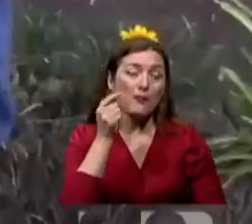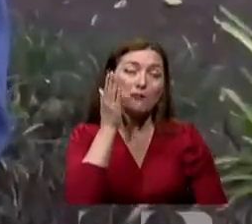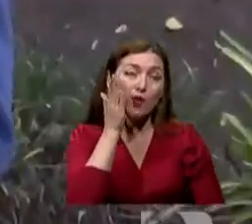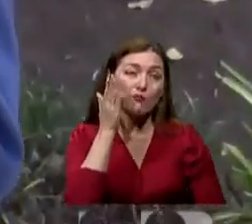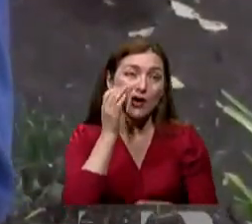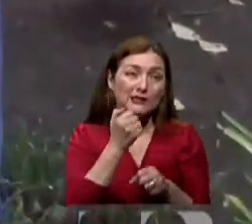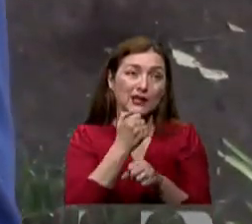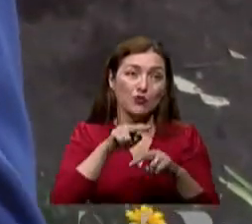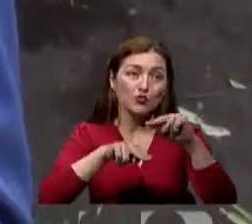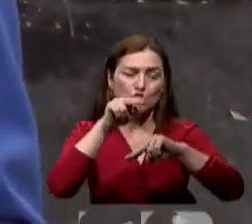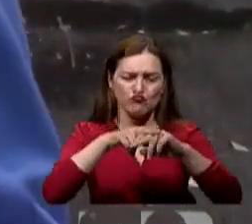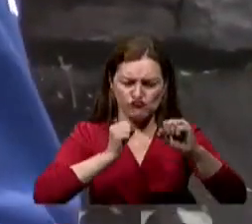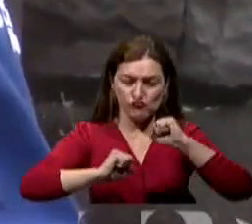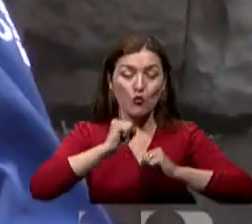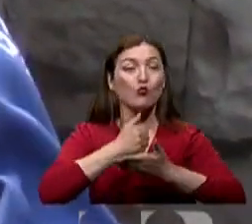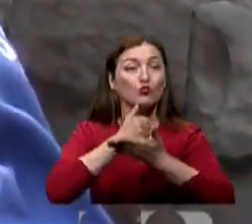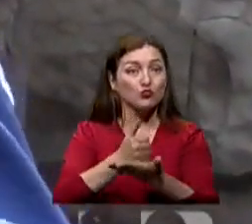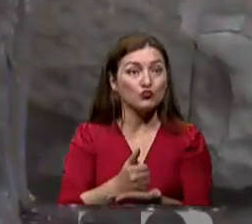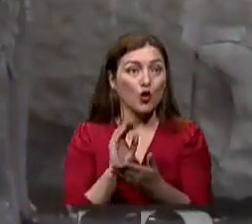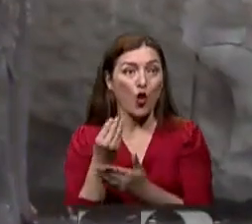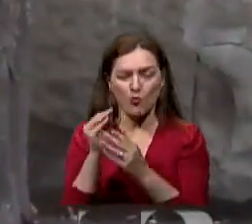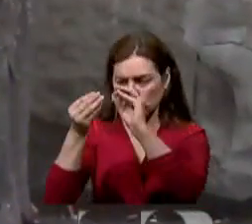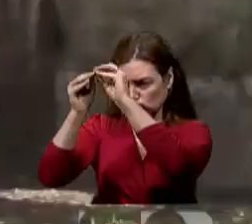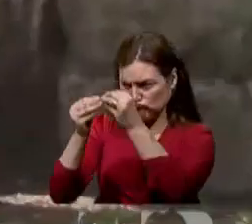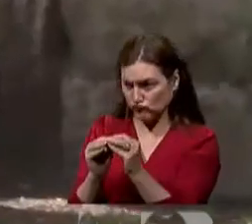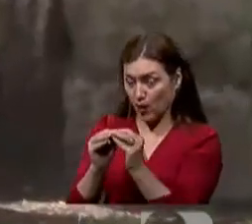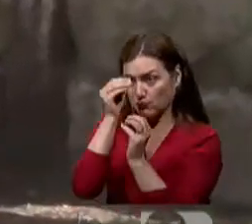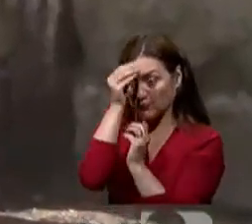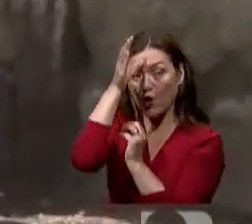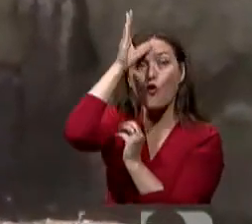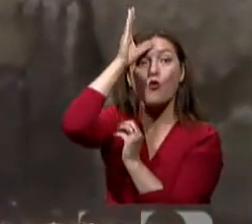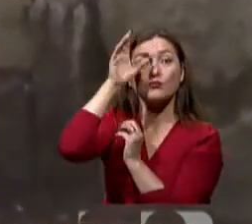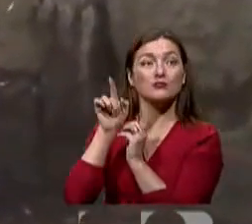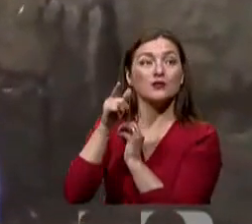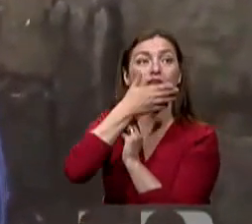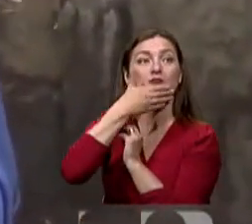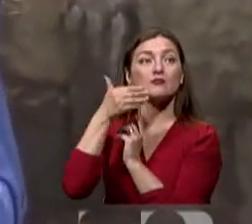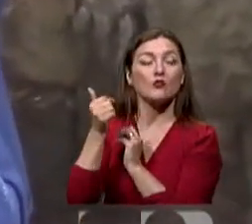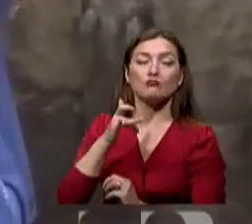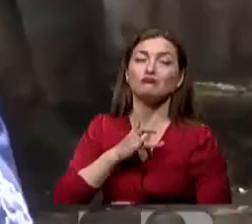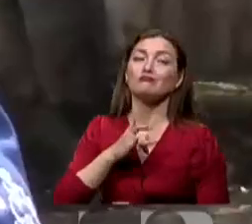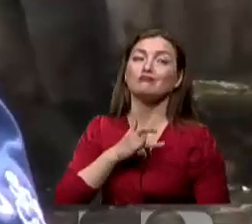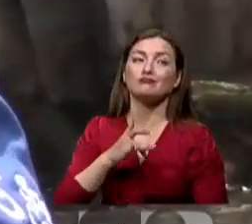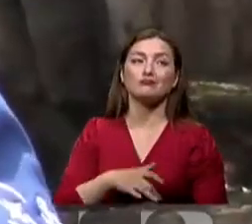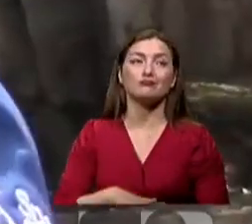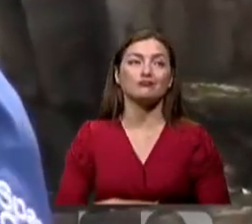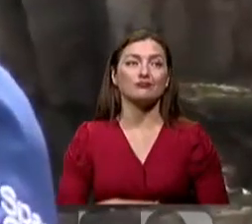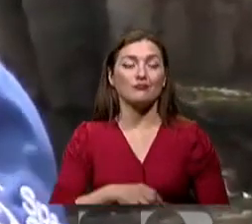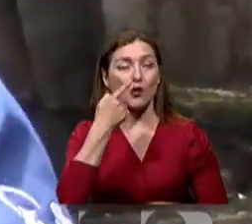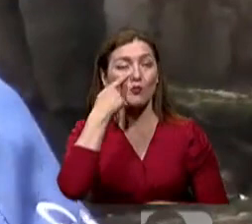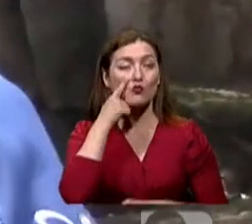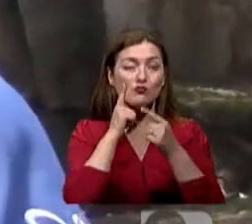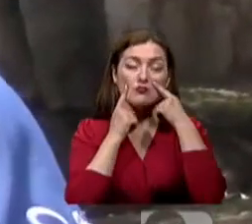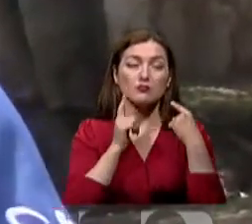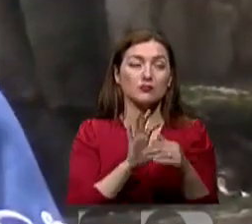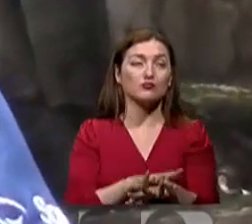construcción, dan cuenta de que además de haber formado una joven inteligente, posee también los mejores sentimientos, los que brotaron desde